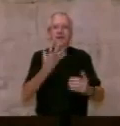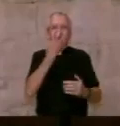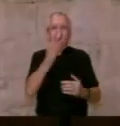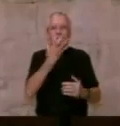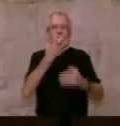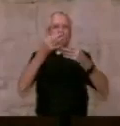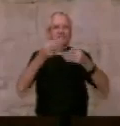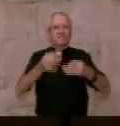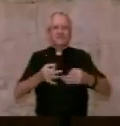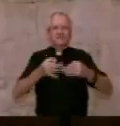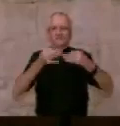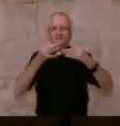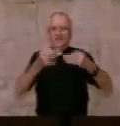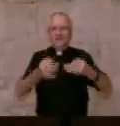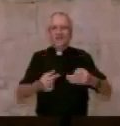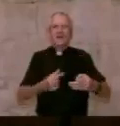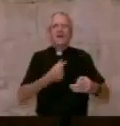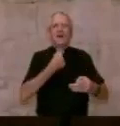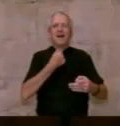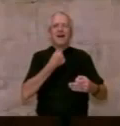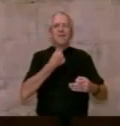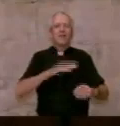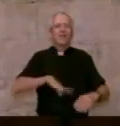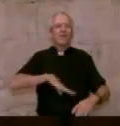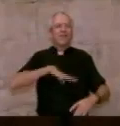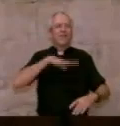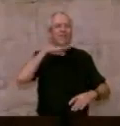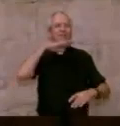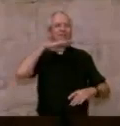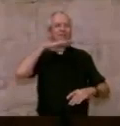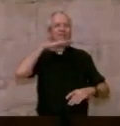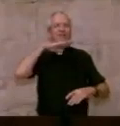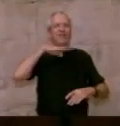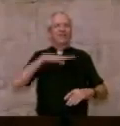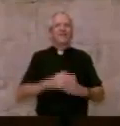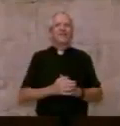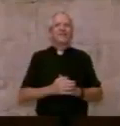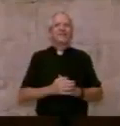Gritemos siempre a voz llena: